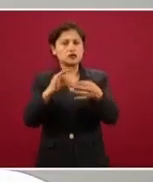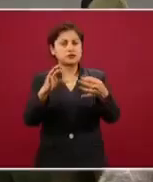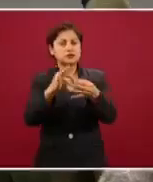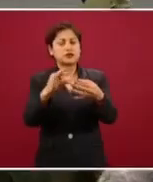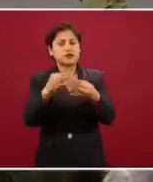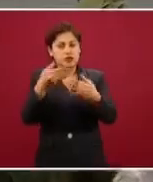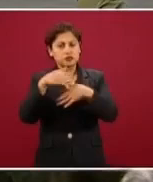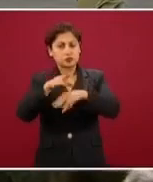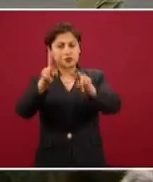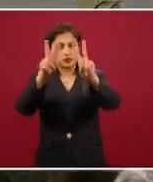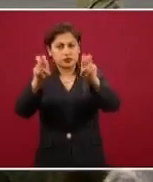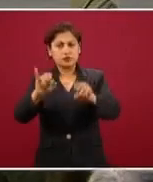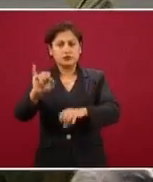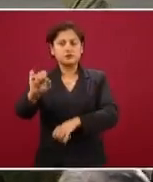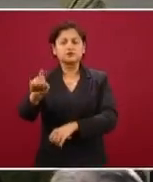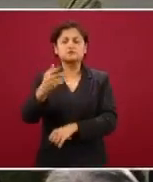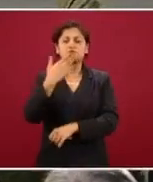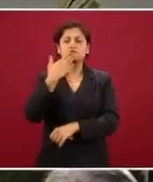bien. Muchísimas gracias. Sí.